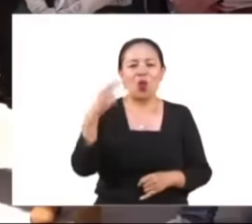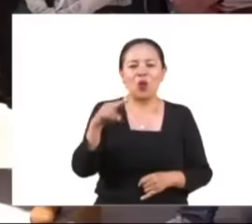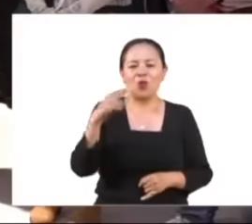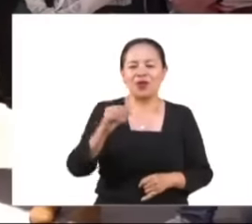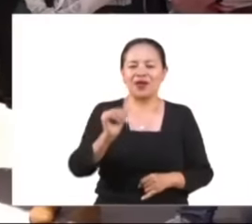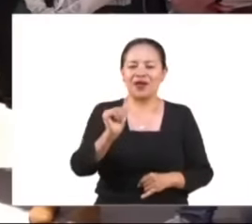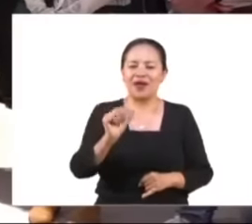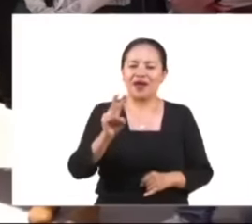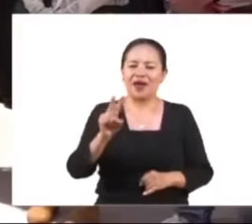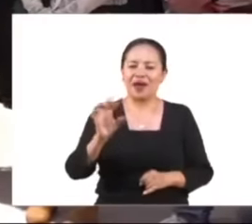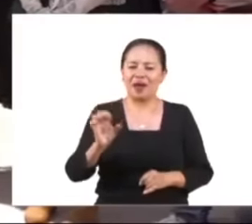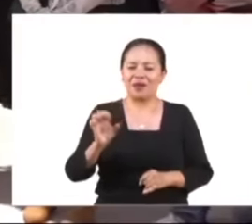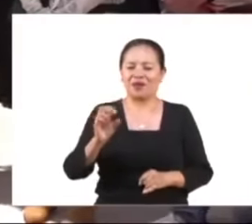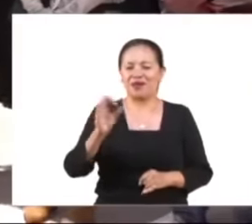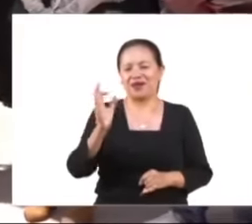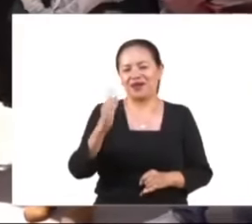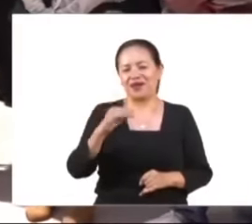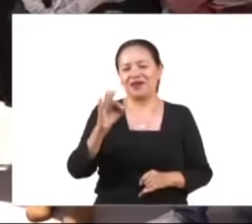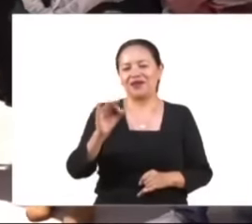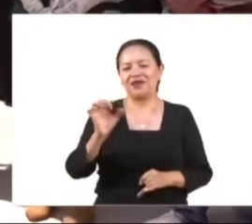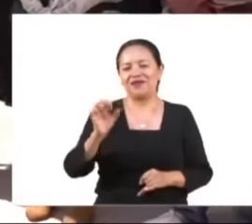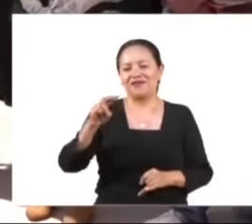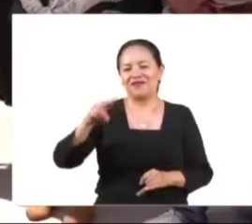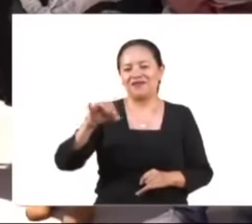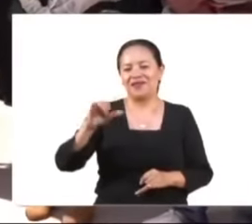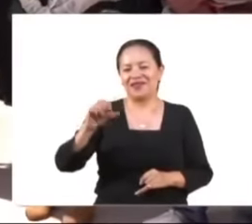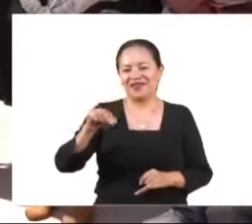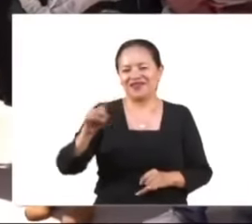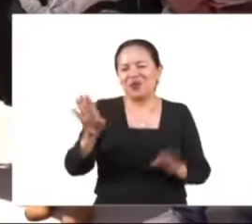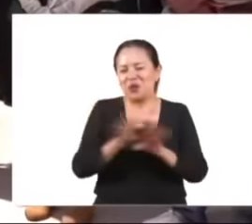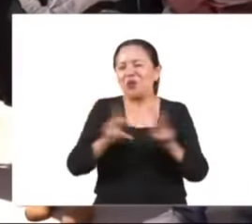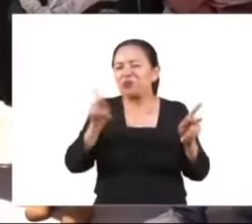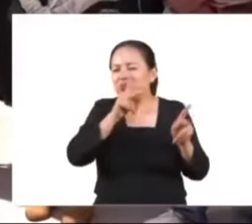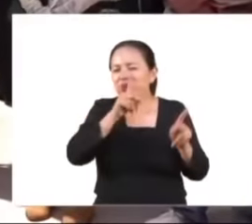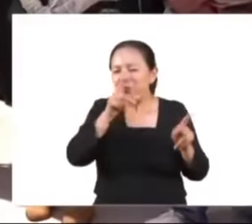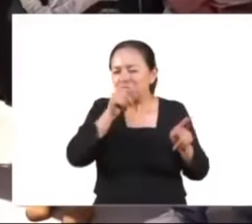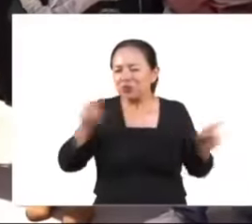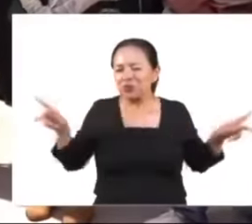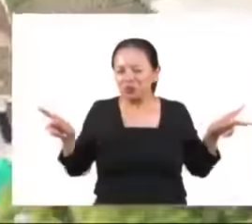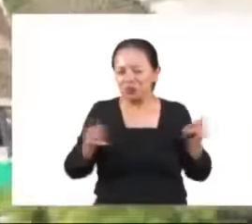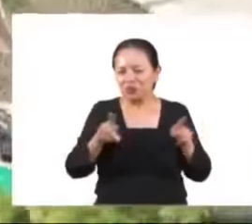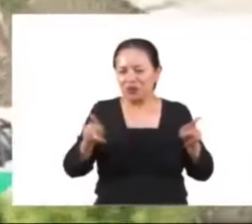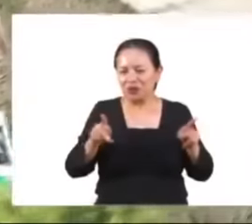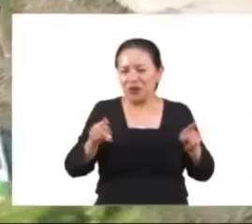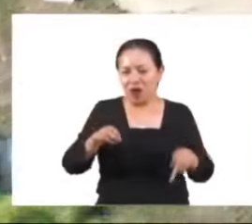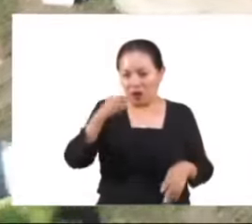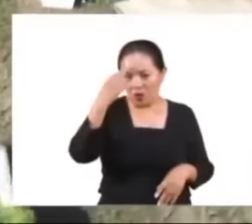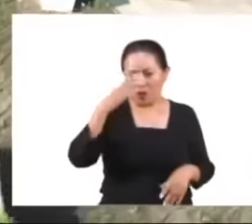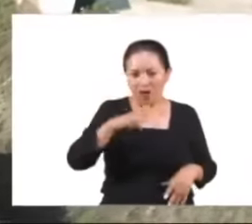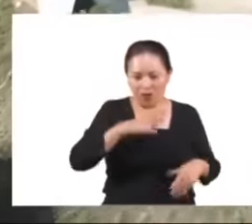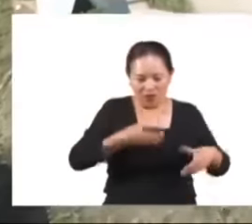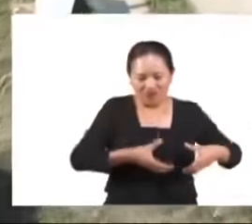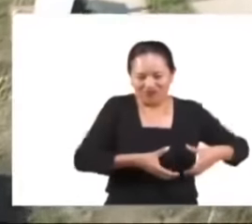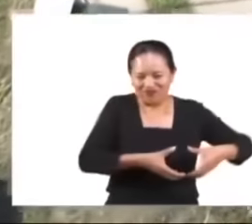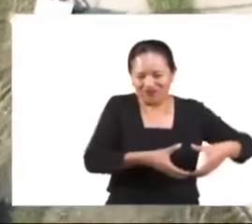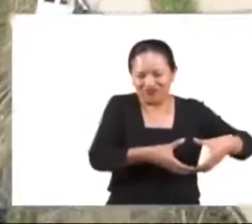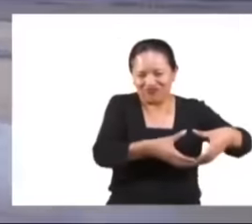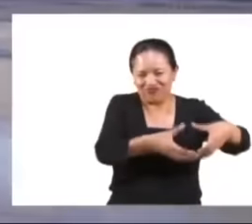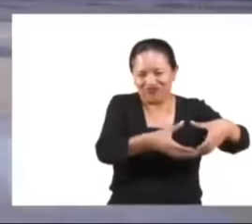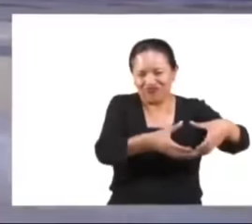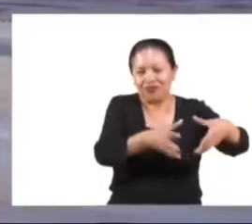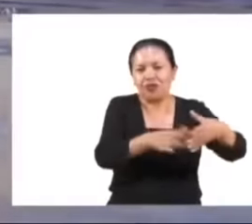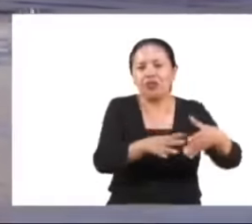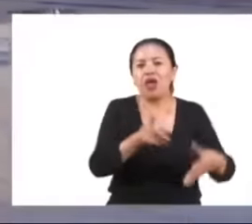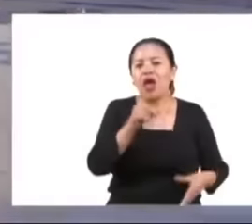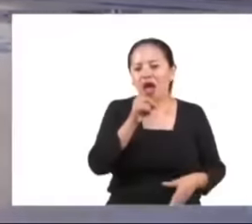aquí donde estamos pues está el gran Canal del desagüe es el principal canal de salida de